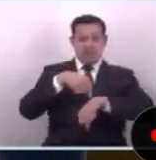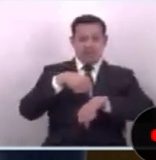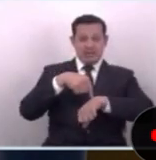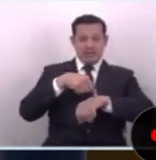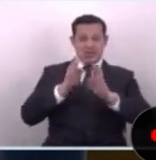payasos